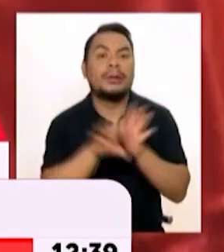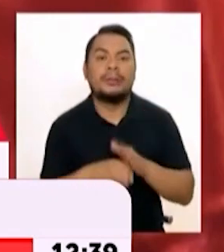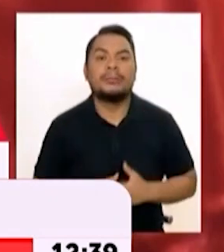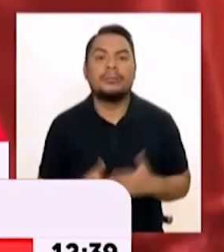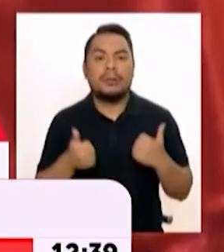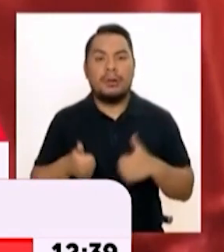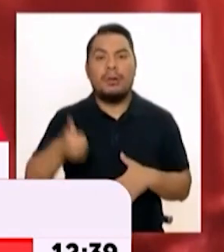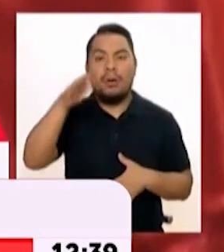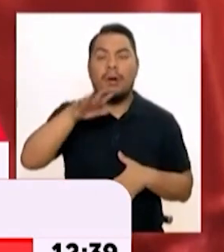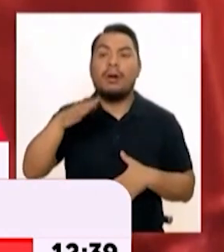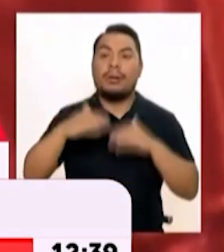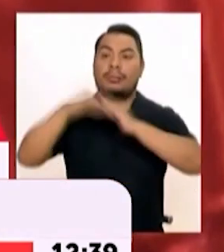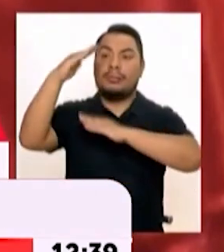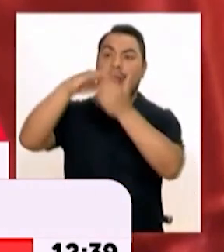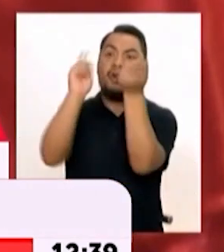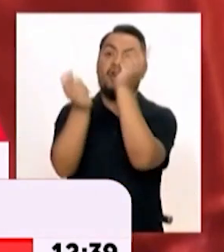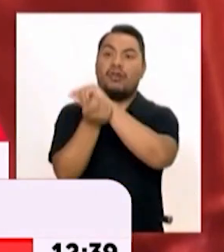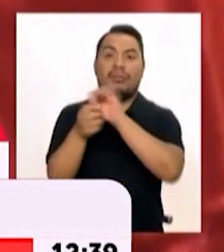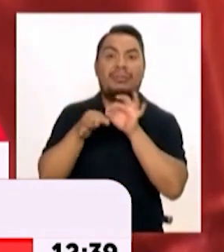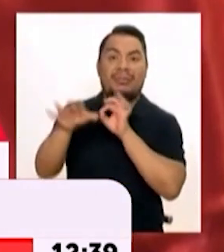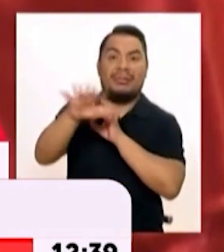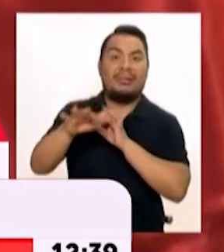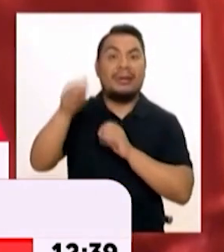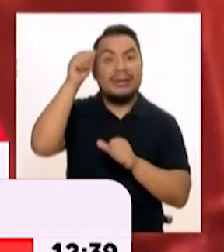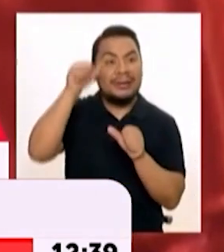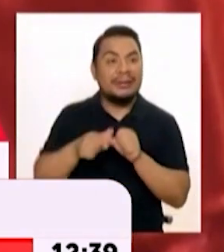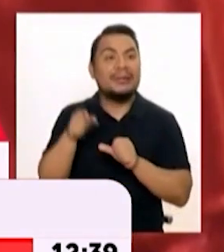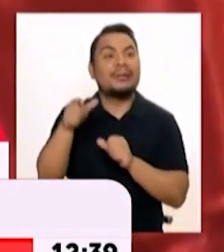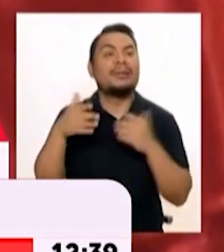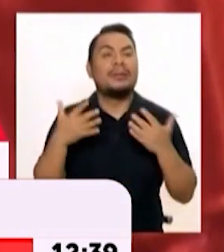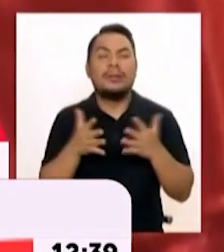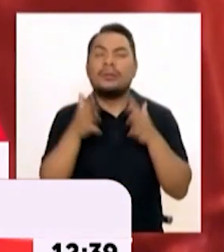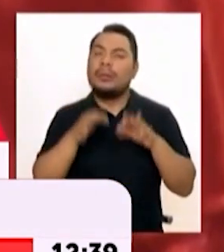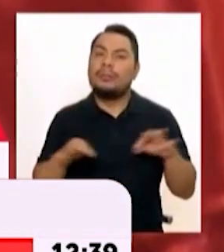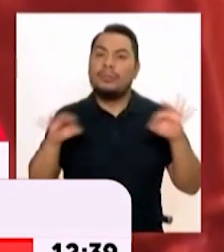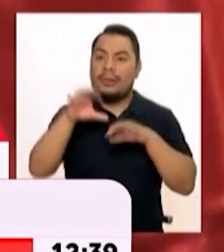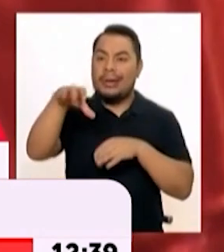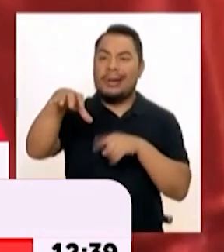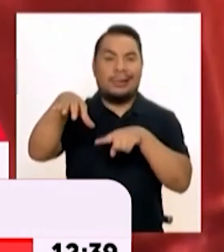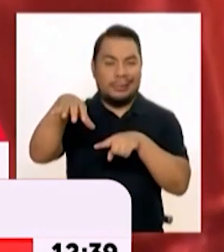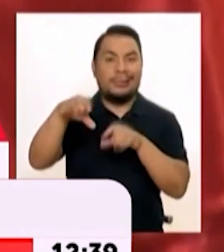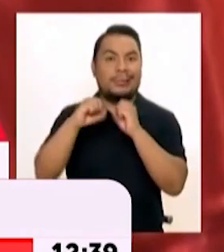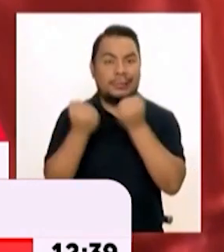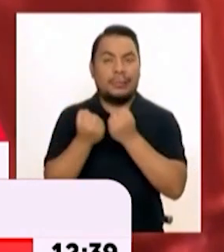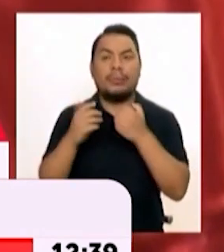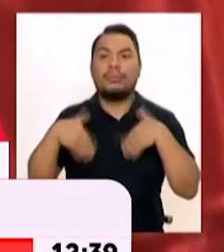la ejecución presupuestal, por ejemplo, de la Presidencia del Consejo de Ministros ha crecido en un